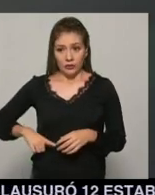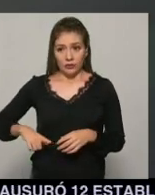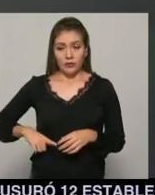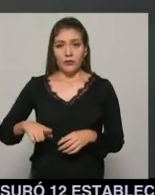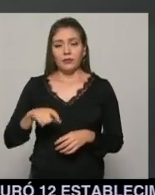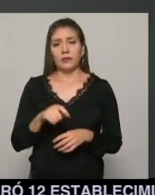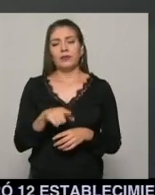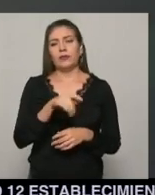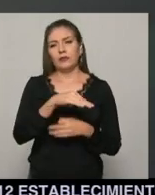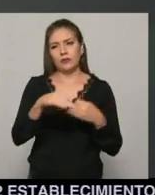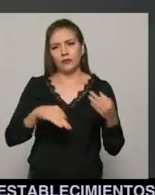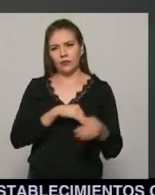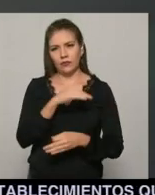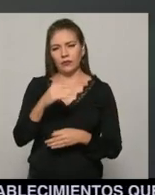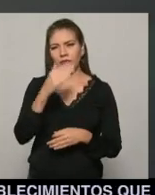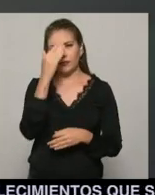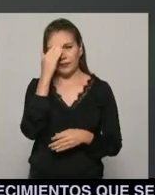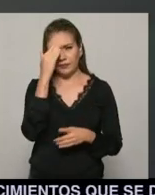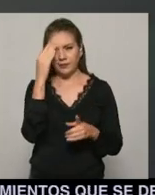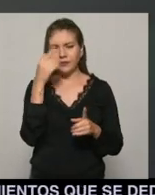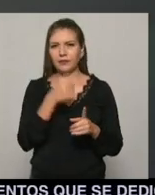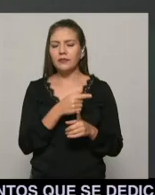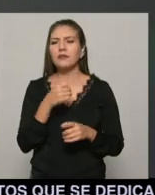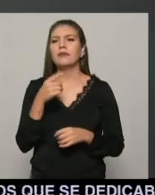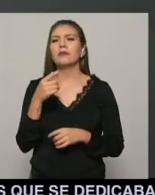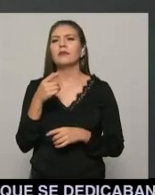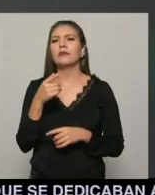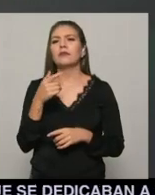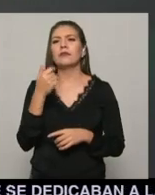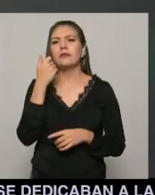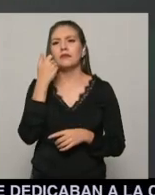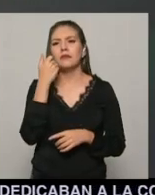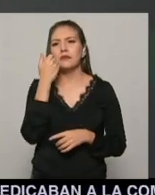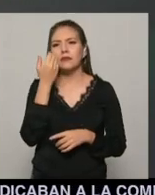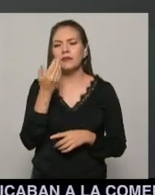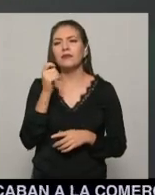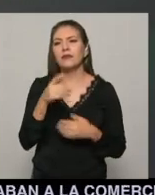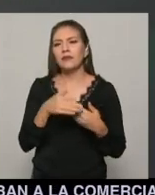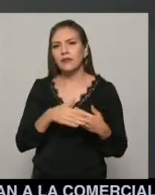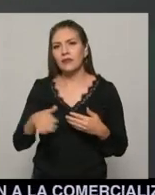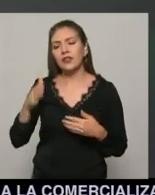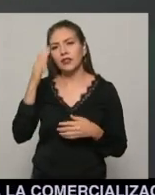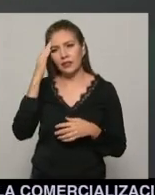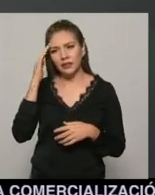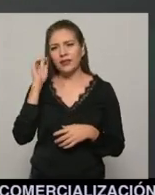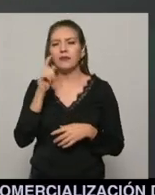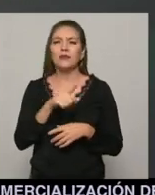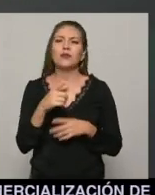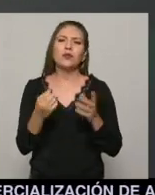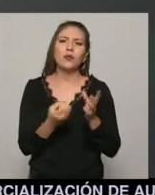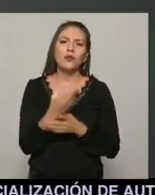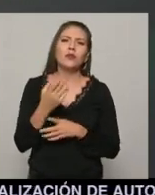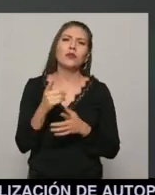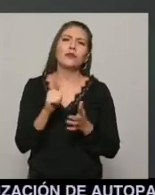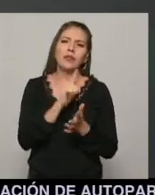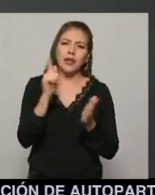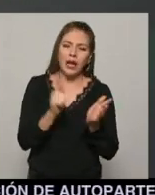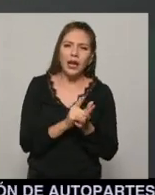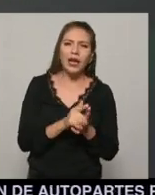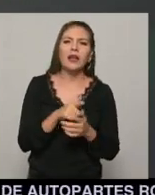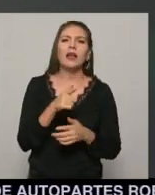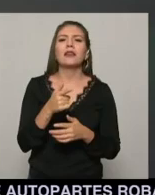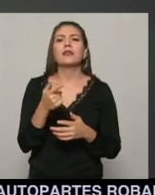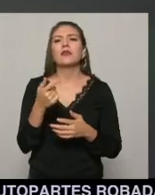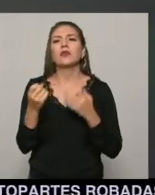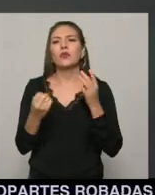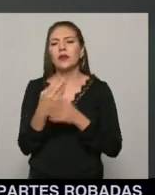que todos conocemos o que aspiramos a conocer ya, de acuerdo con las políticas públicas, con las iniciativas